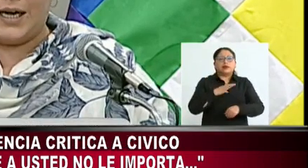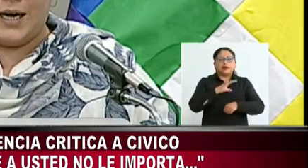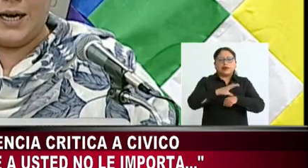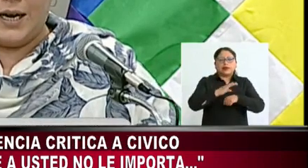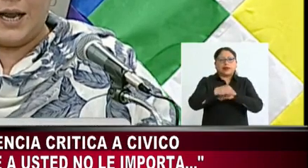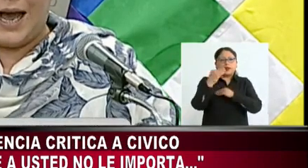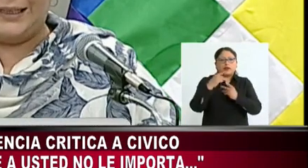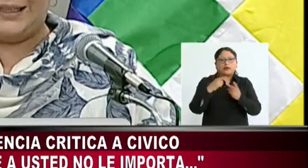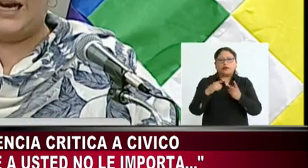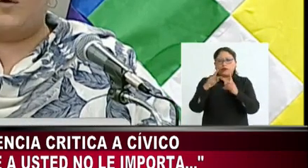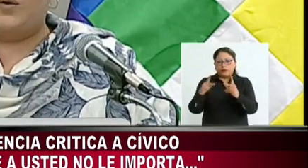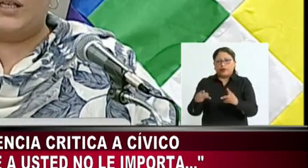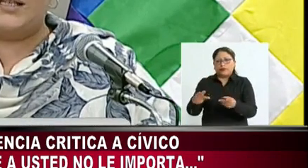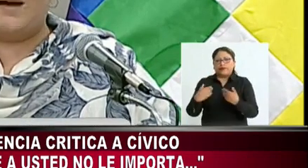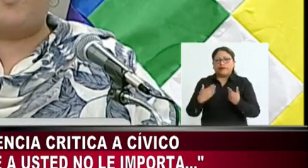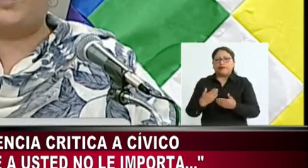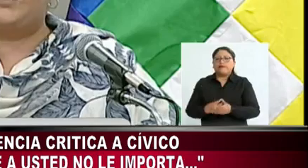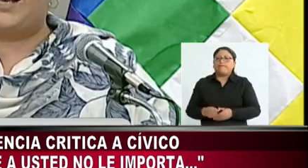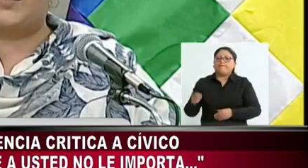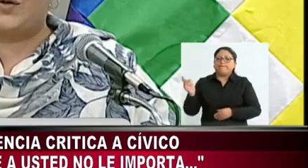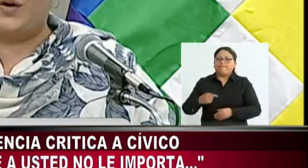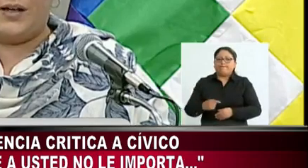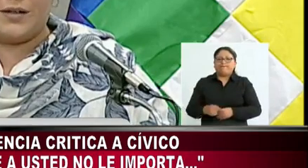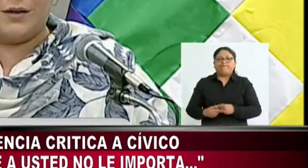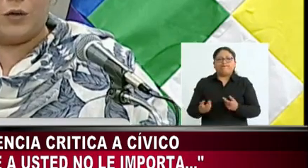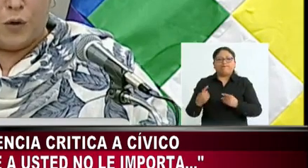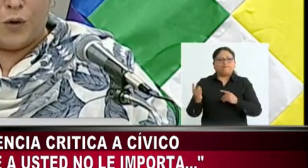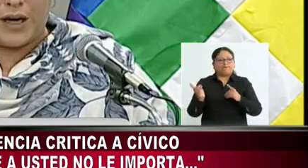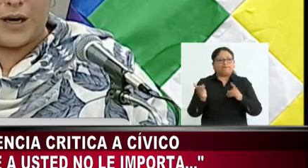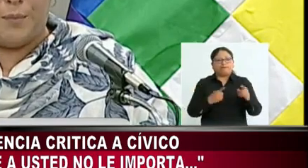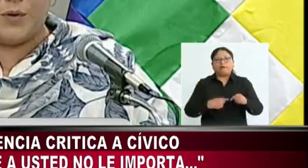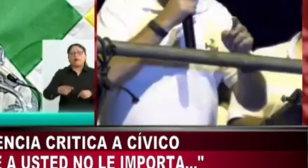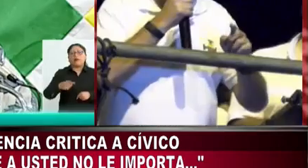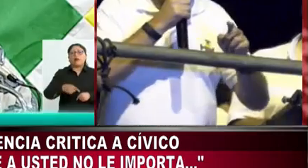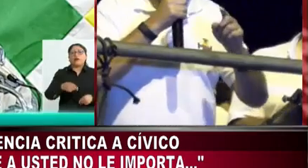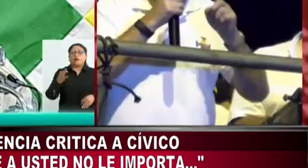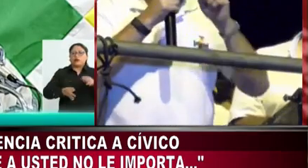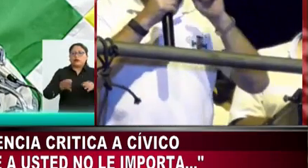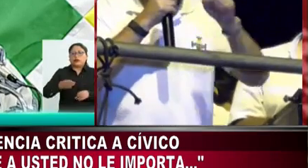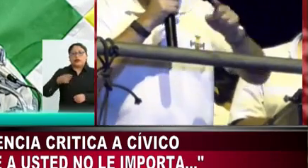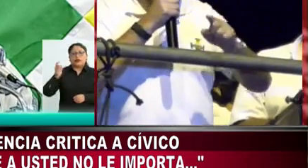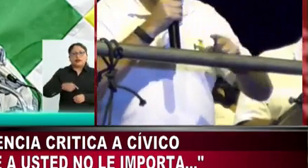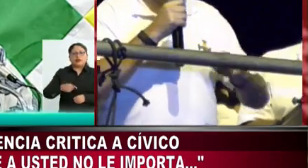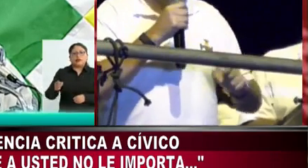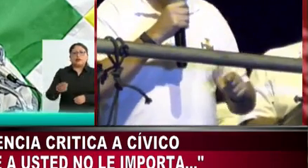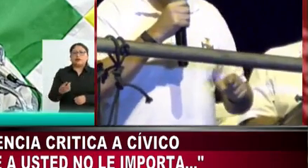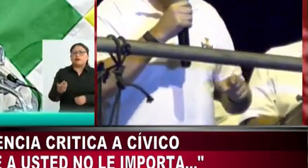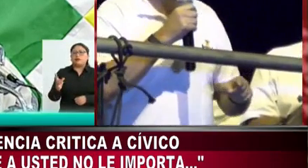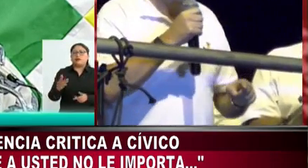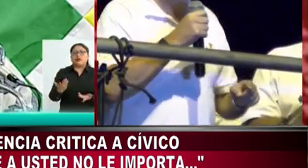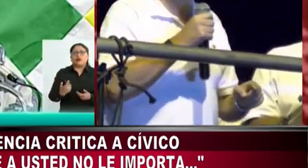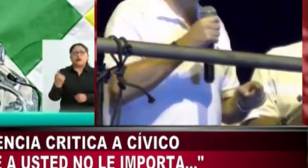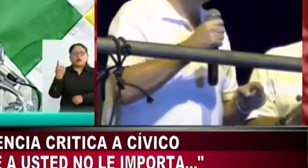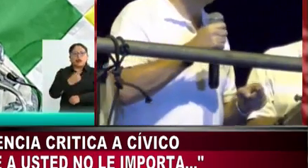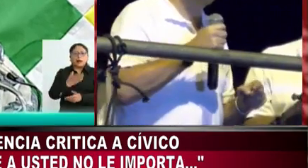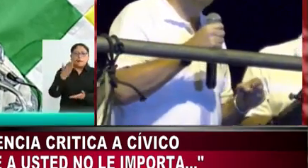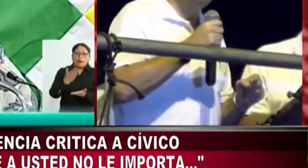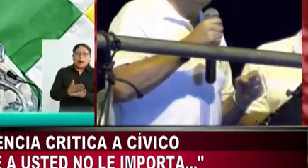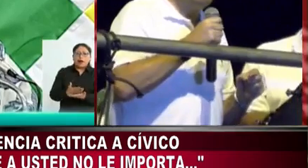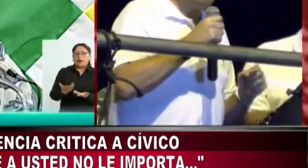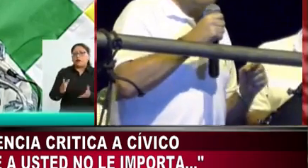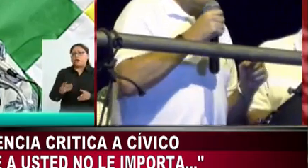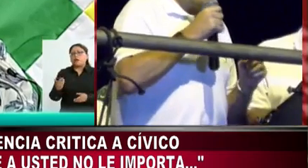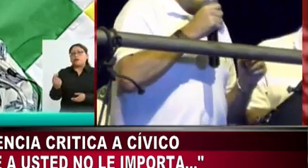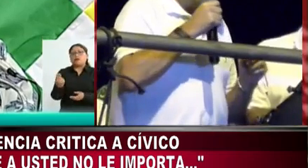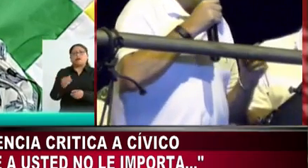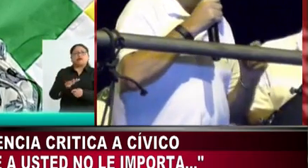responder ante la justicia por estas acciones, todos los responsables. A usted no le afecta un día de paro, porque tiene su